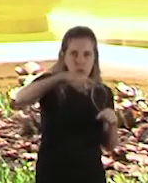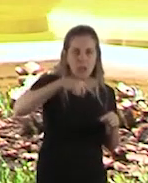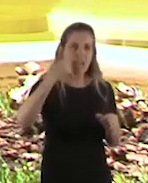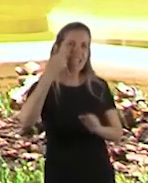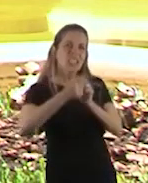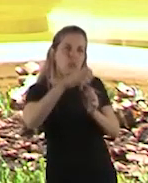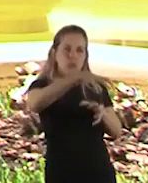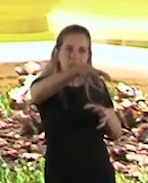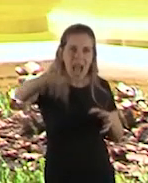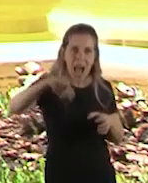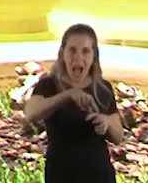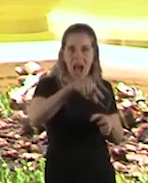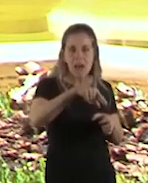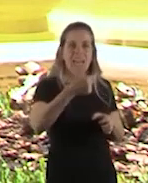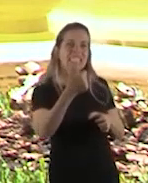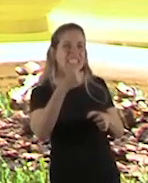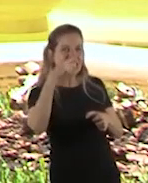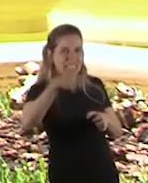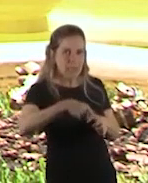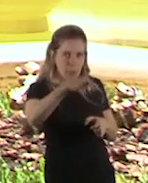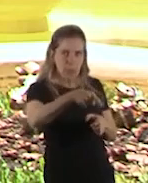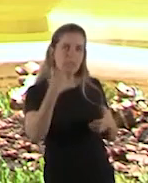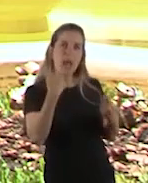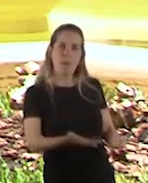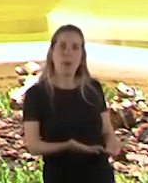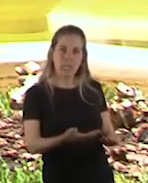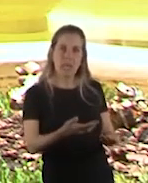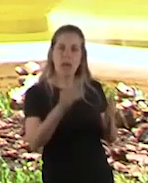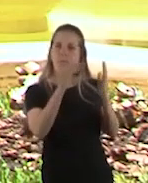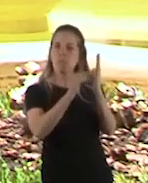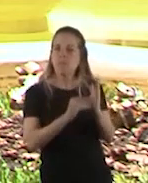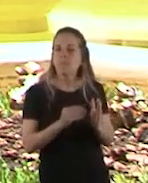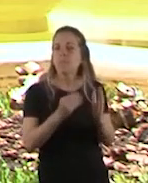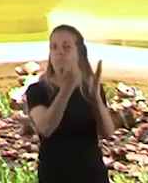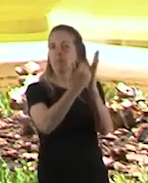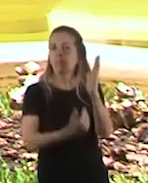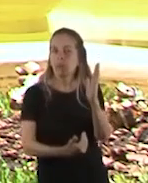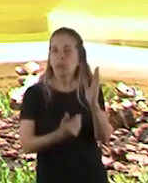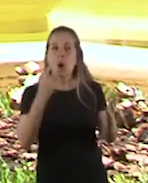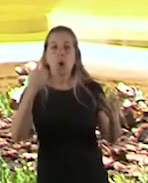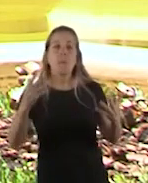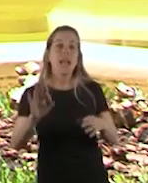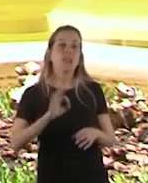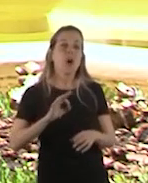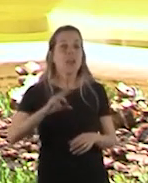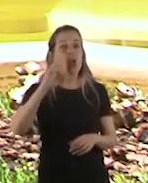industrial instalada está siendo utilizada, el registro más alto desde